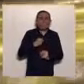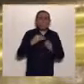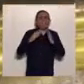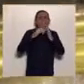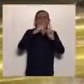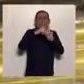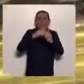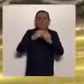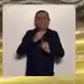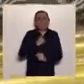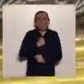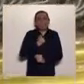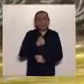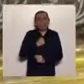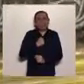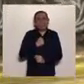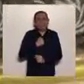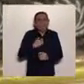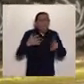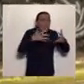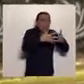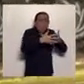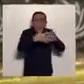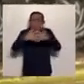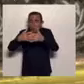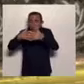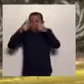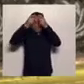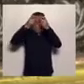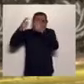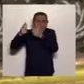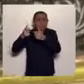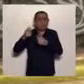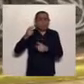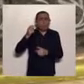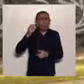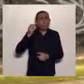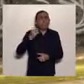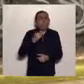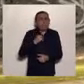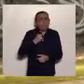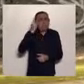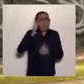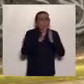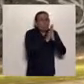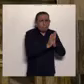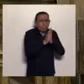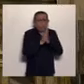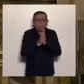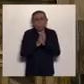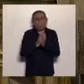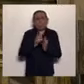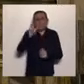la Santa Iglesia Católica, la comunión de los santos, el perdón de los pecados,